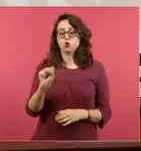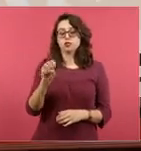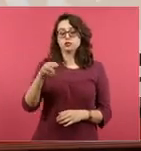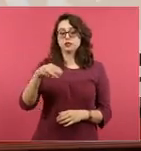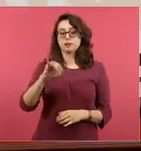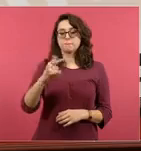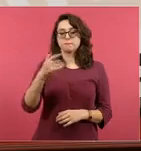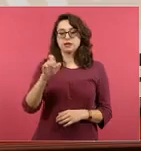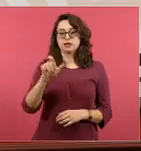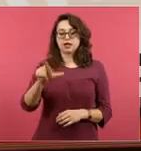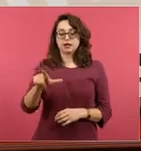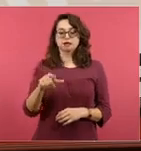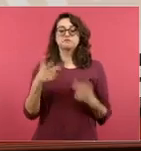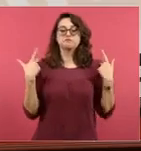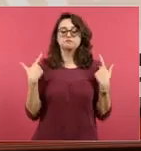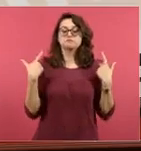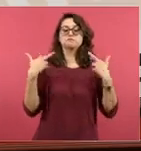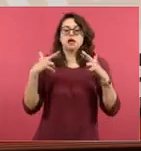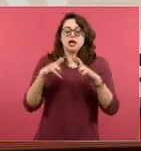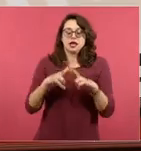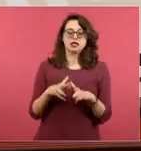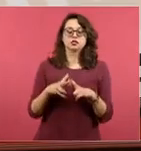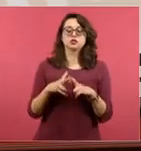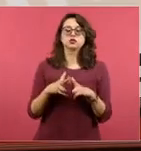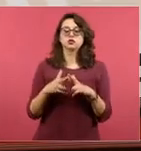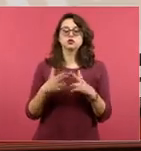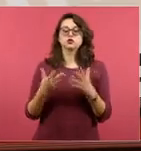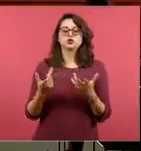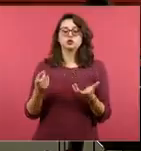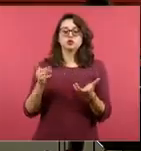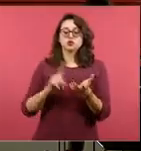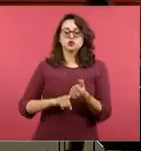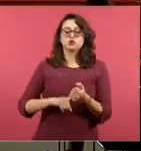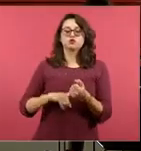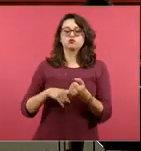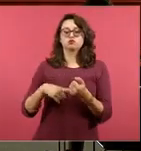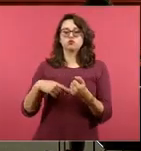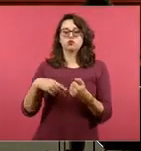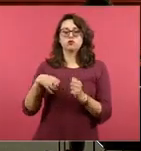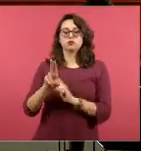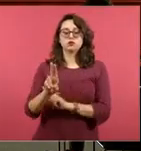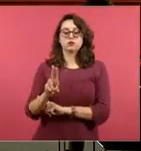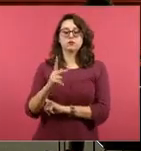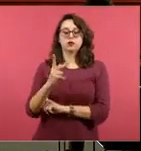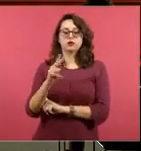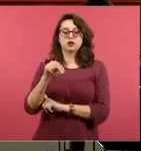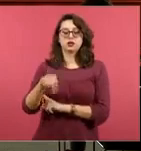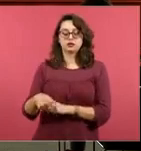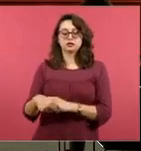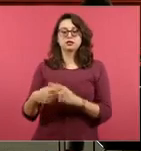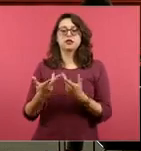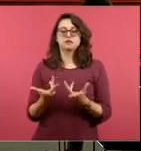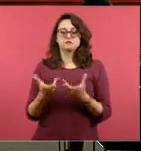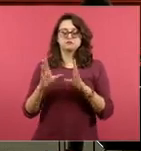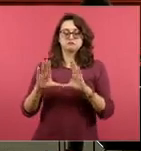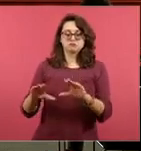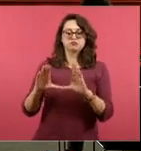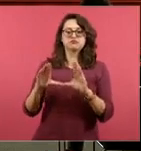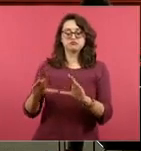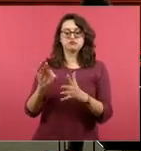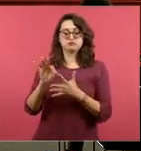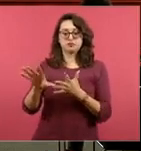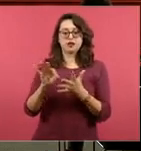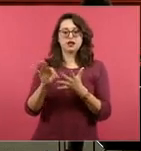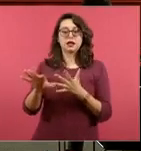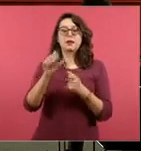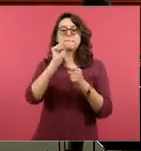en la maestría en educación básica de la Universidad Pedagógica Nacional y, muy importante,